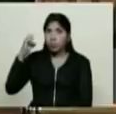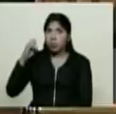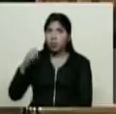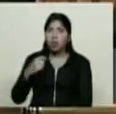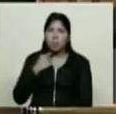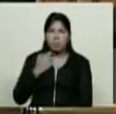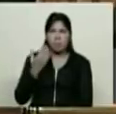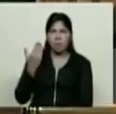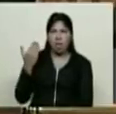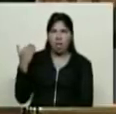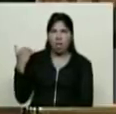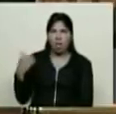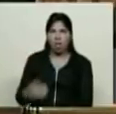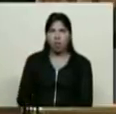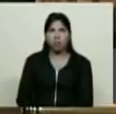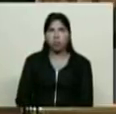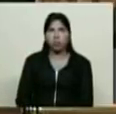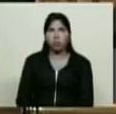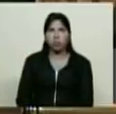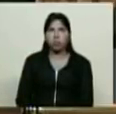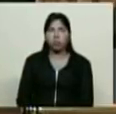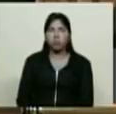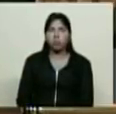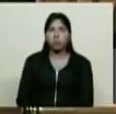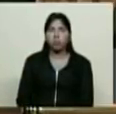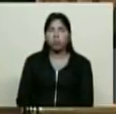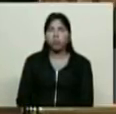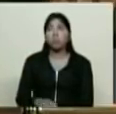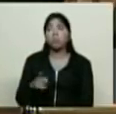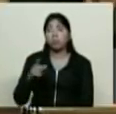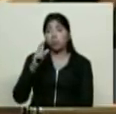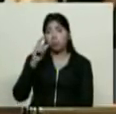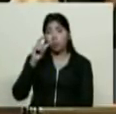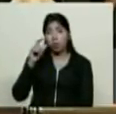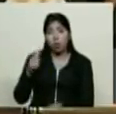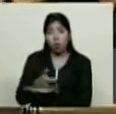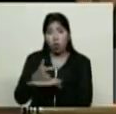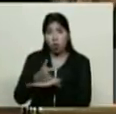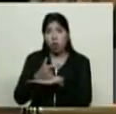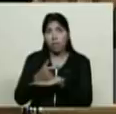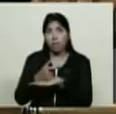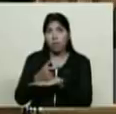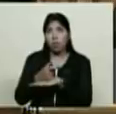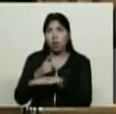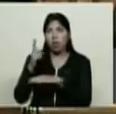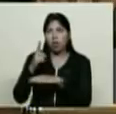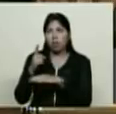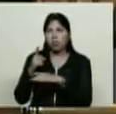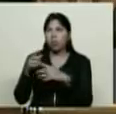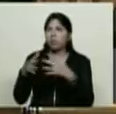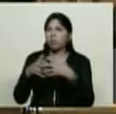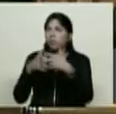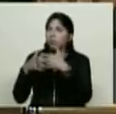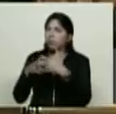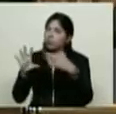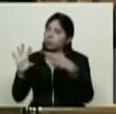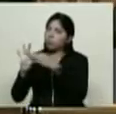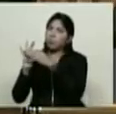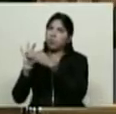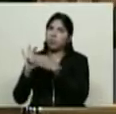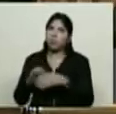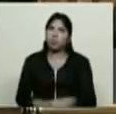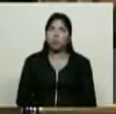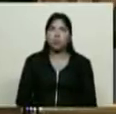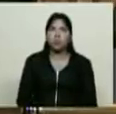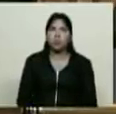coloniales europeas, tuteladas por el gobierno guerrerista de los Estados Unidos de América, y